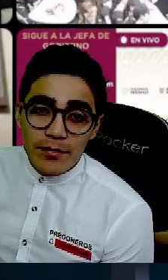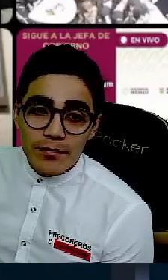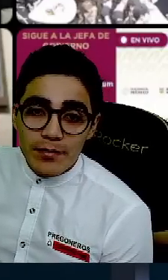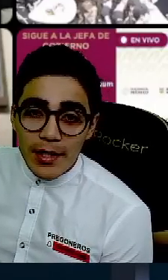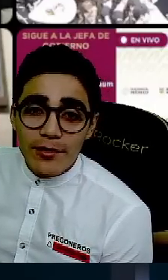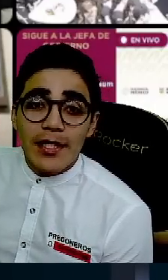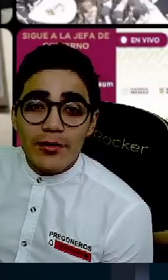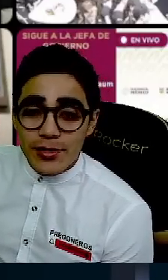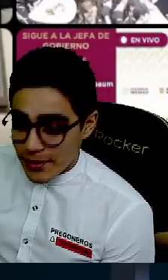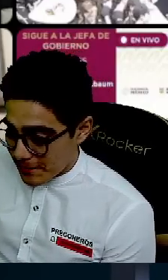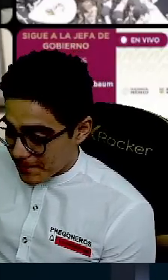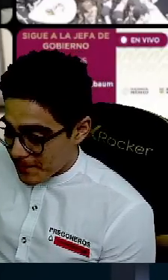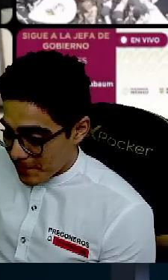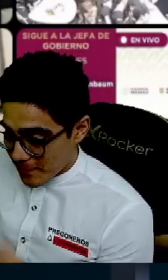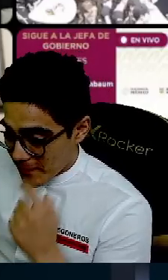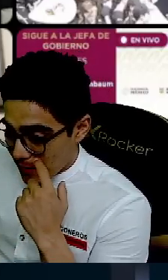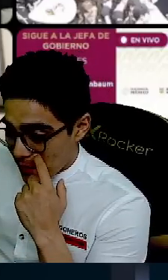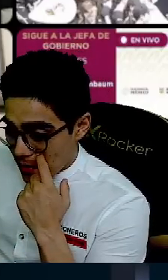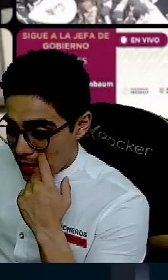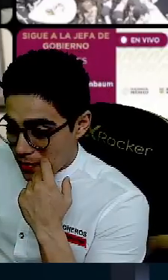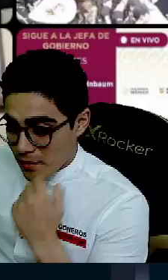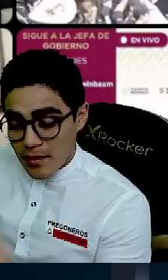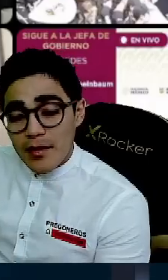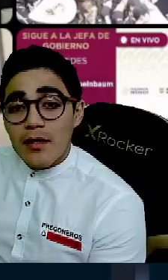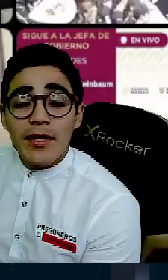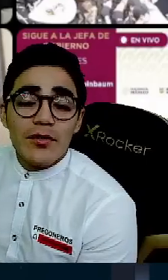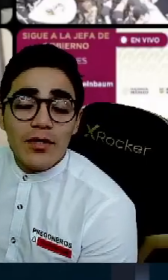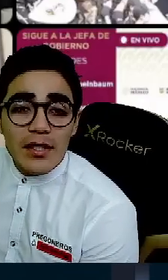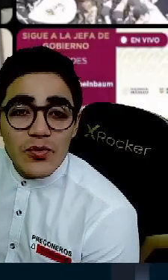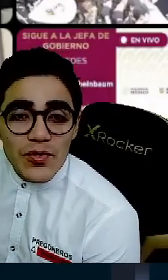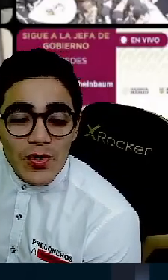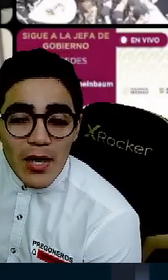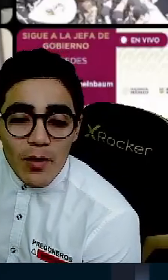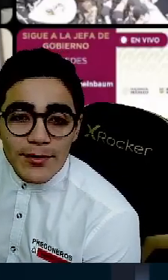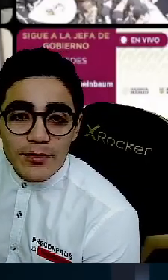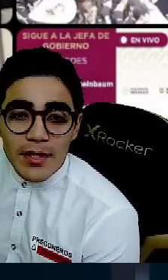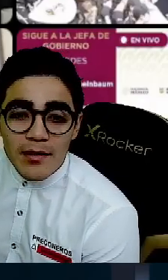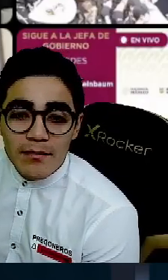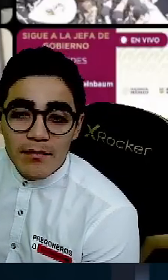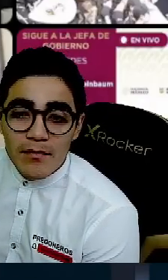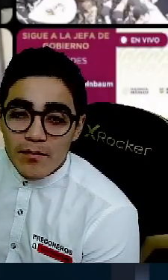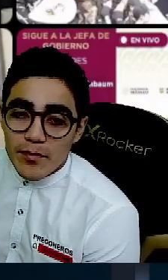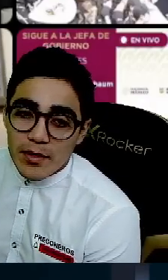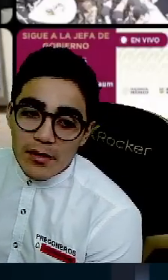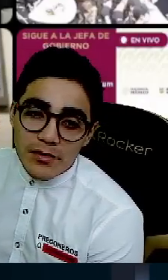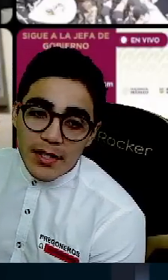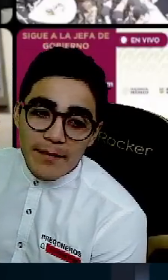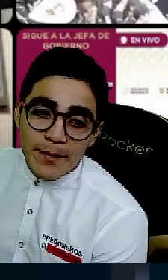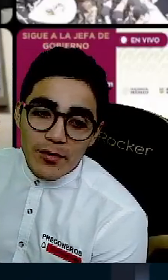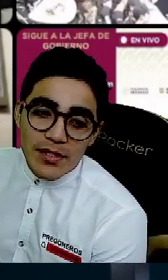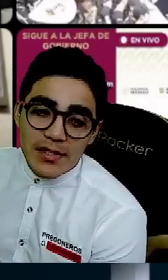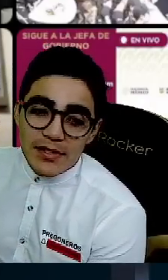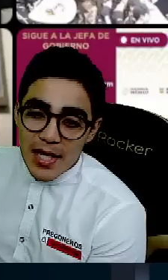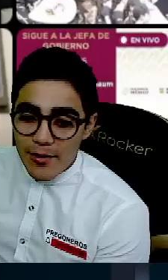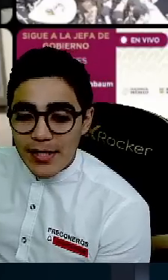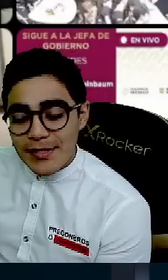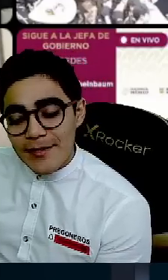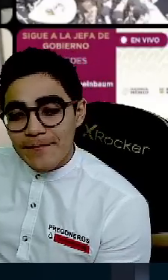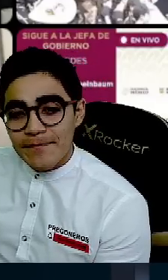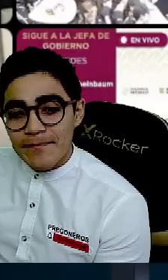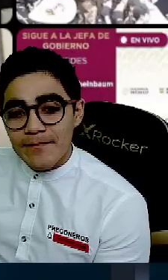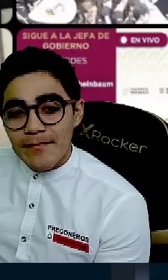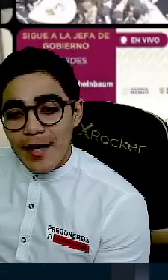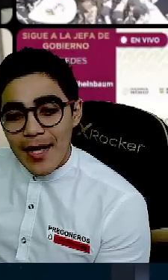dijo Carolina Rocha. Qué bueno que surgió la 4T, porque los que eran periodistas, ahora